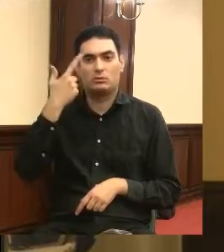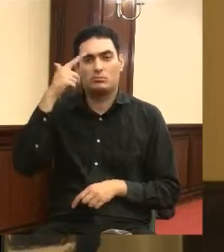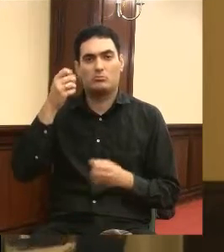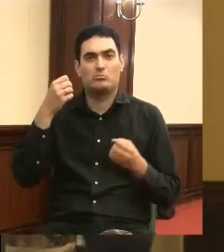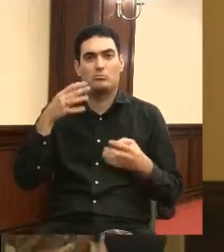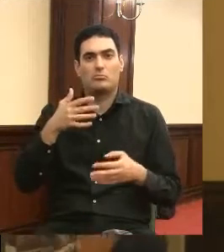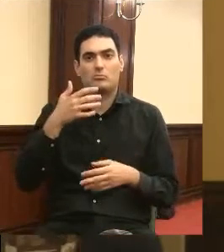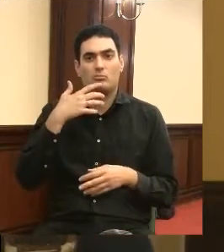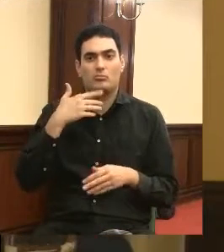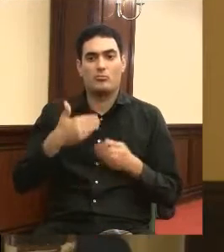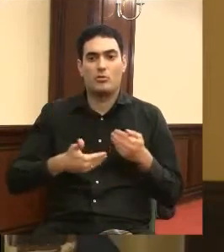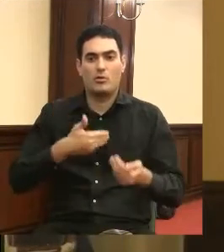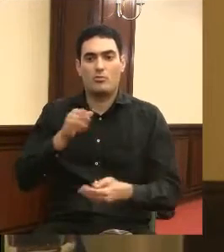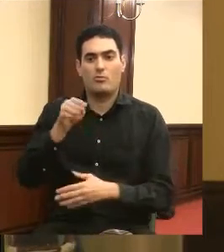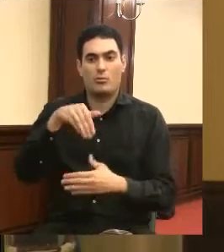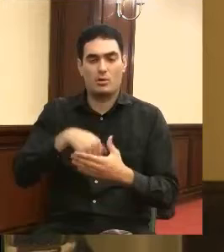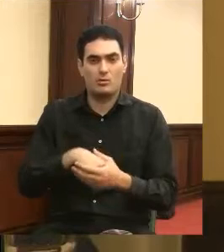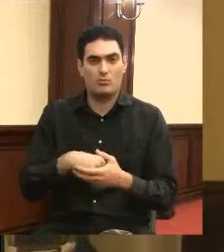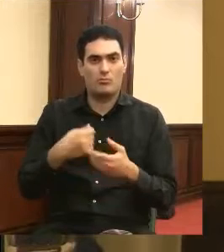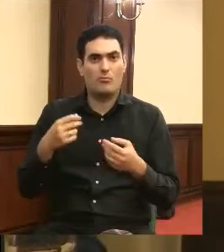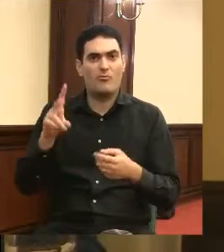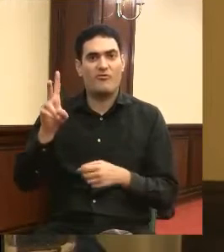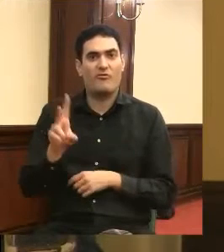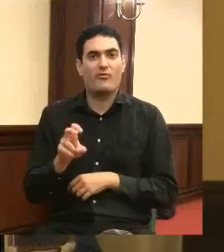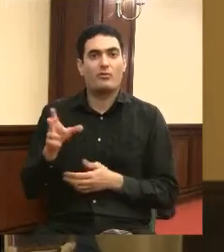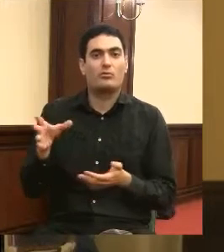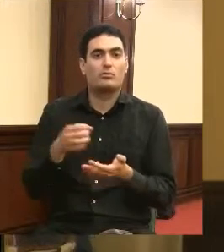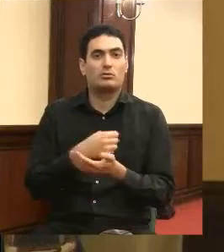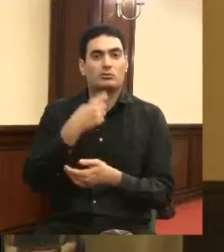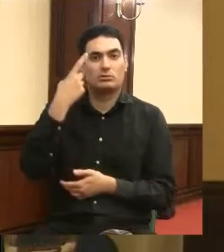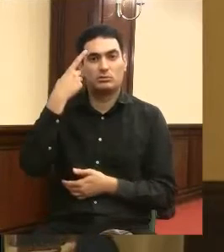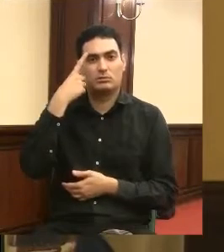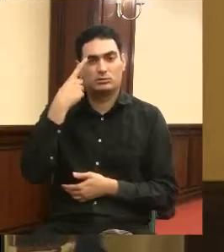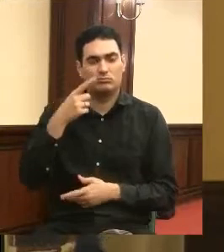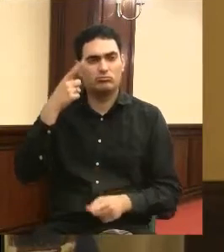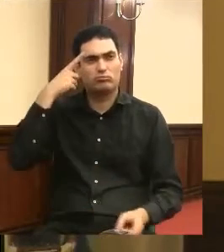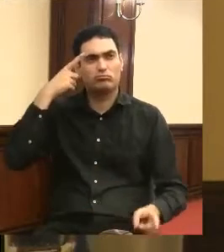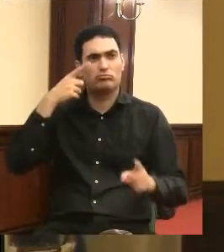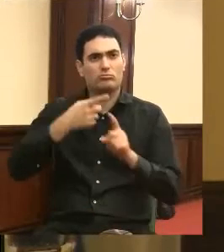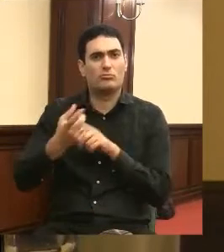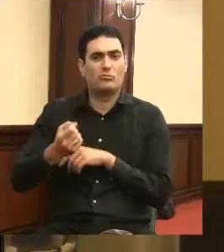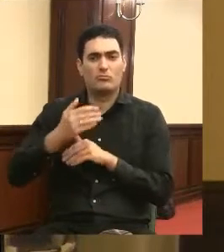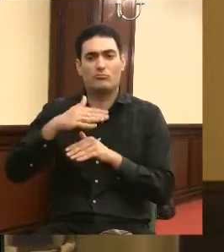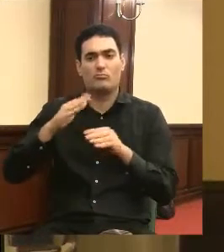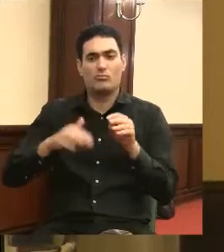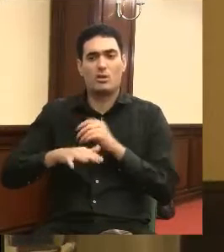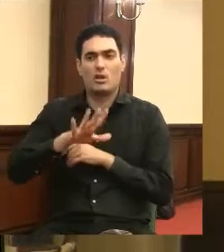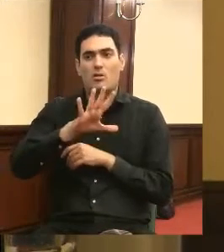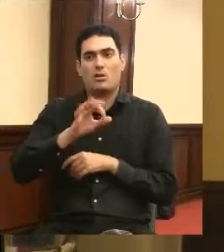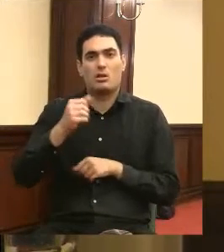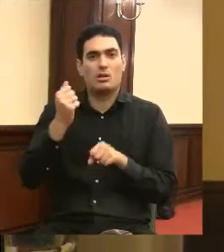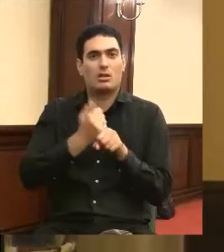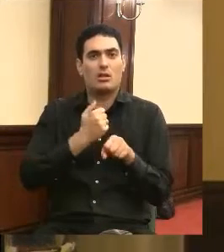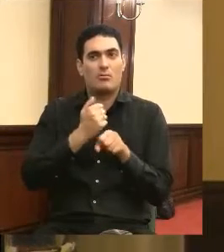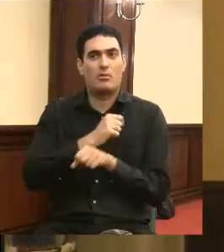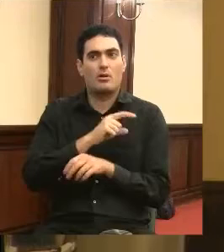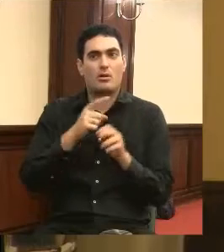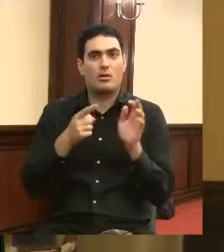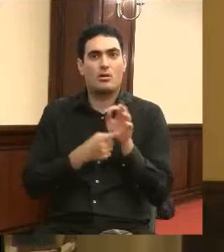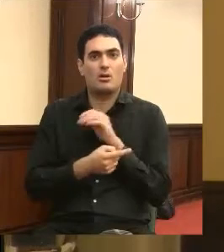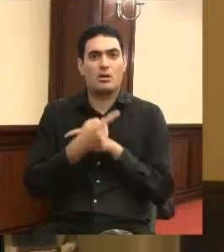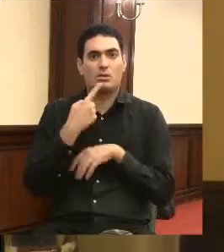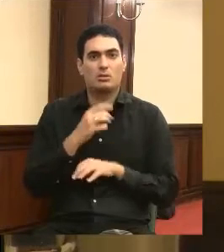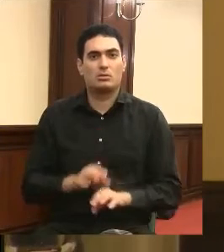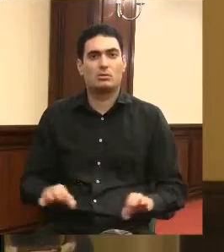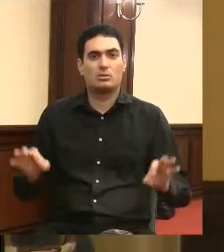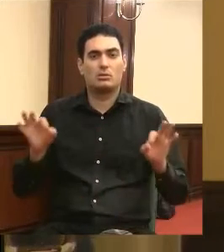tengamos un conocimiento preciso de que estén en un procedimiento concursal. Como todos sabemos, al tratarse de un número inferior a 50